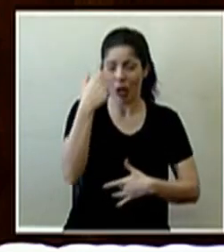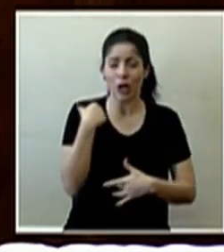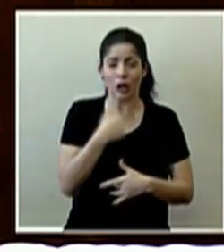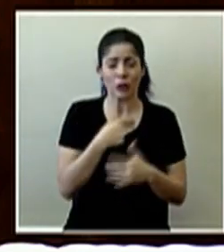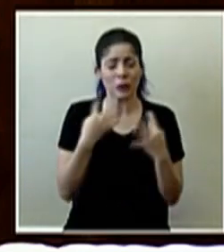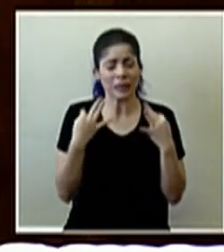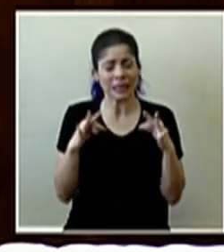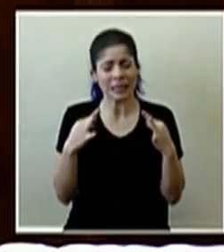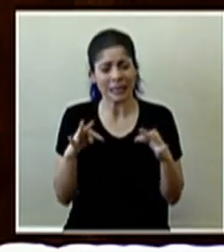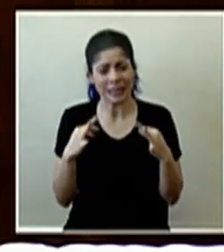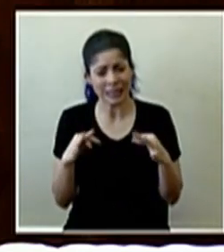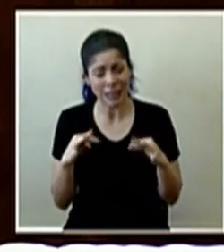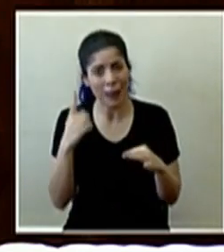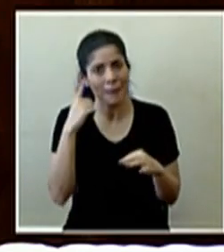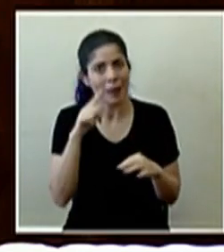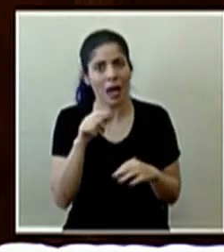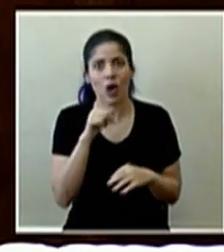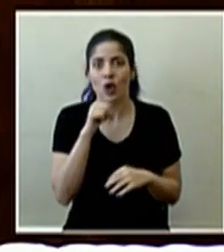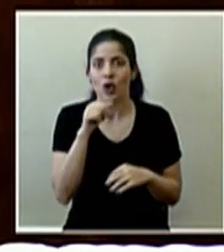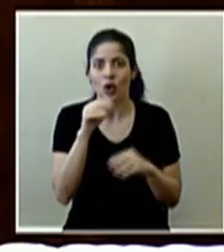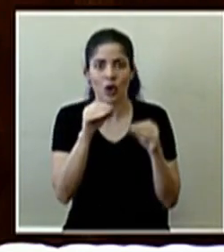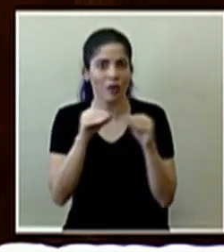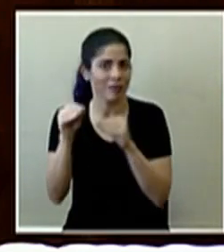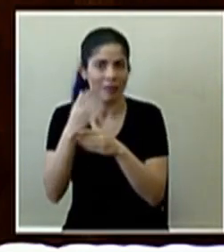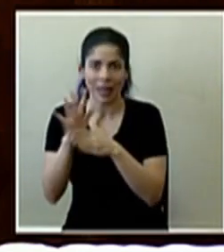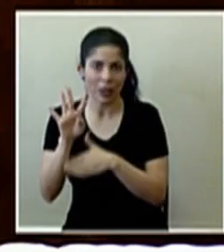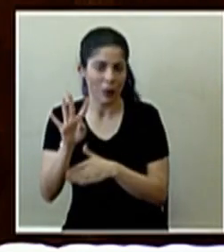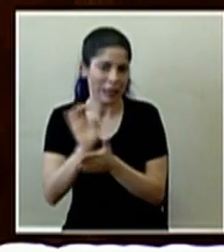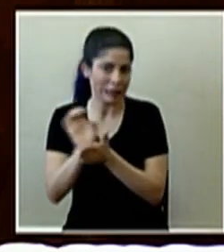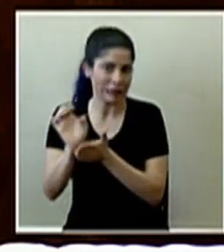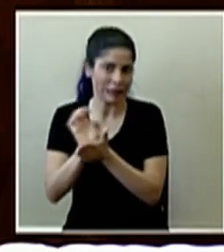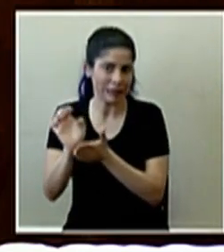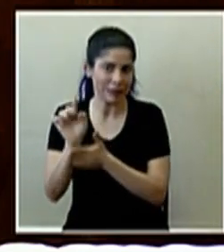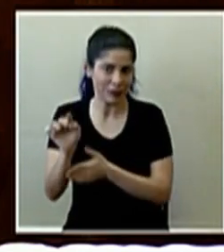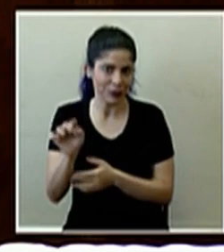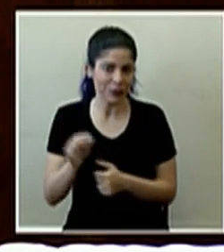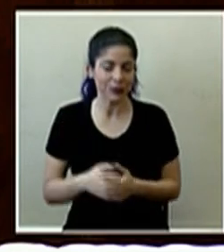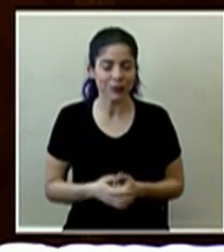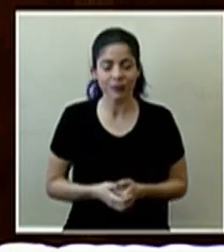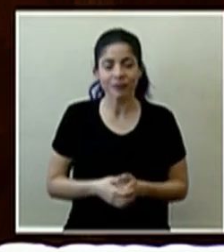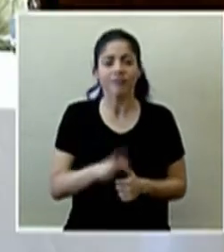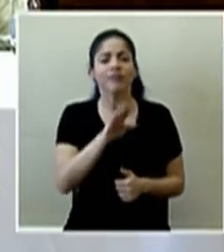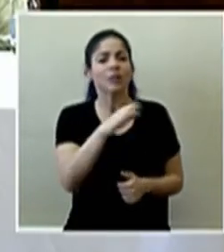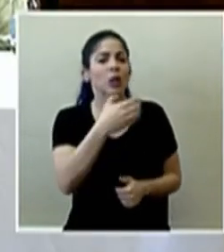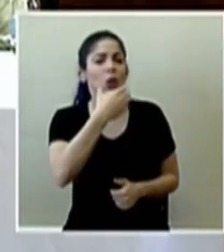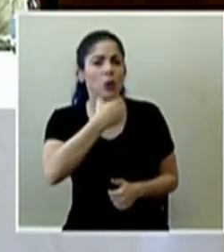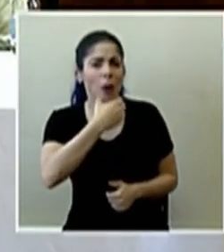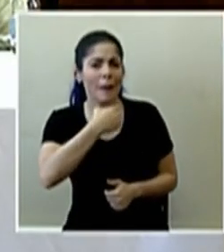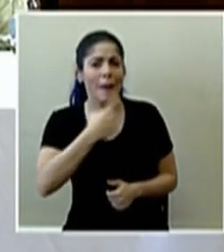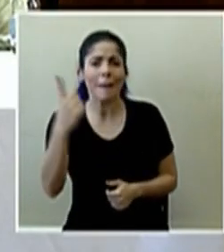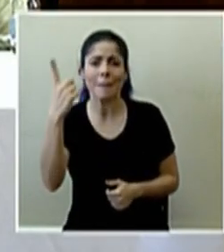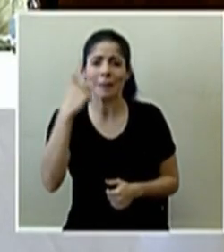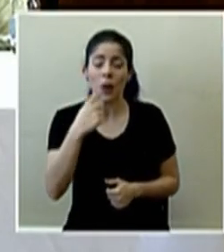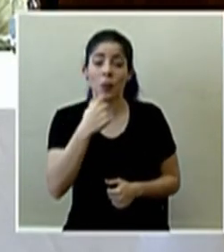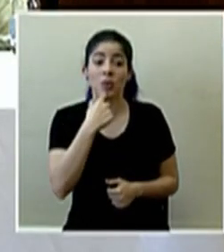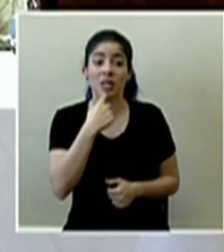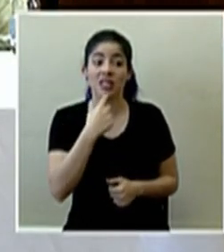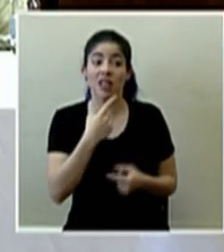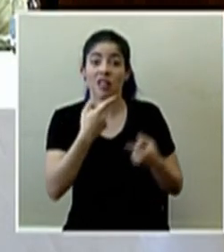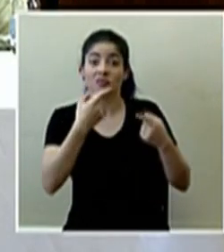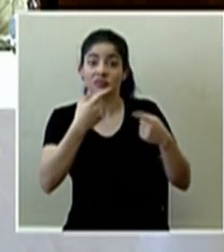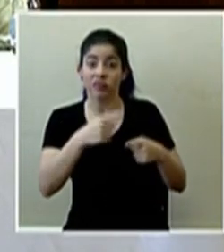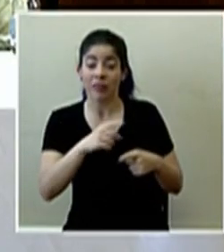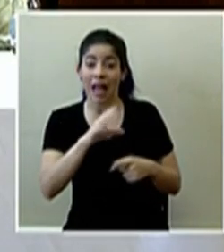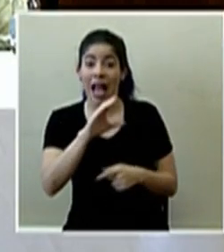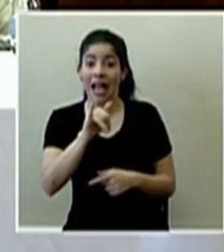los medios para no tener que llegar a la fase 4. Don Román, nos consultan, después de lo ocurrido en